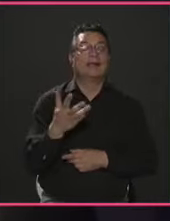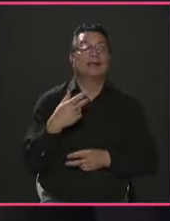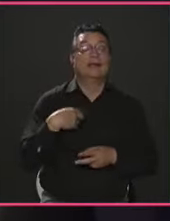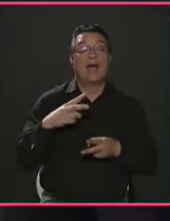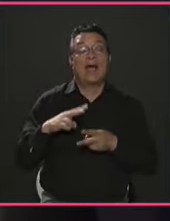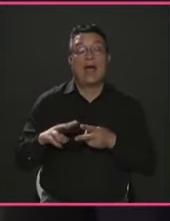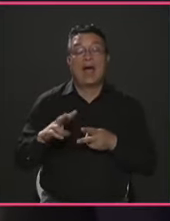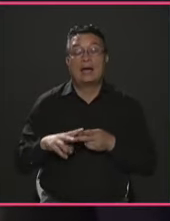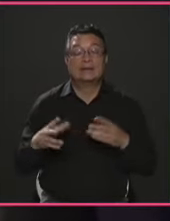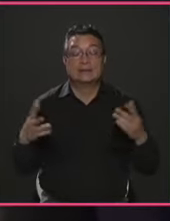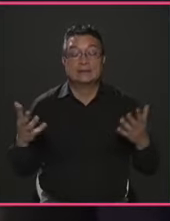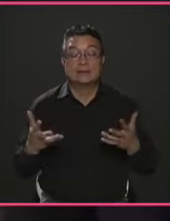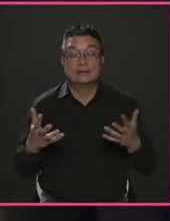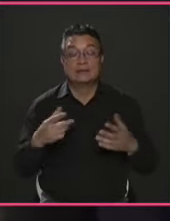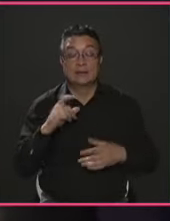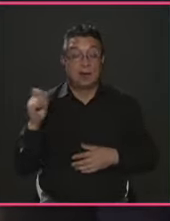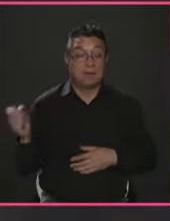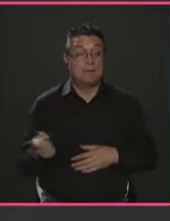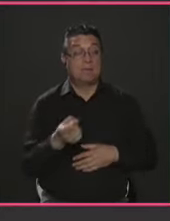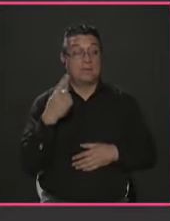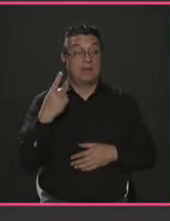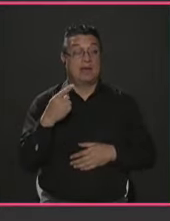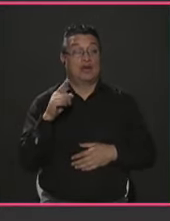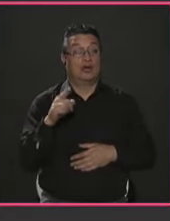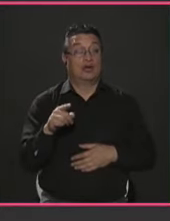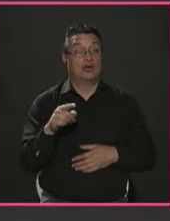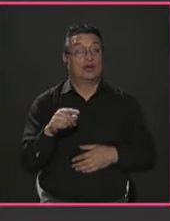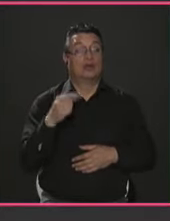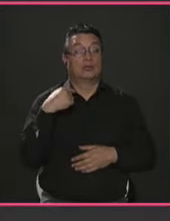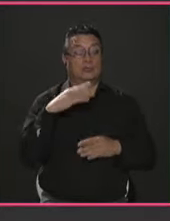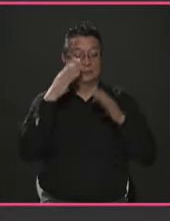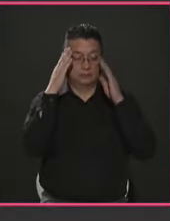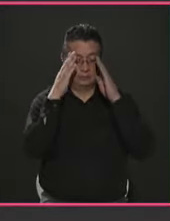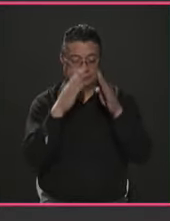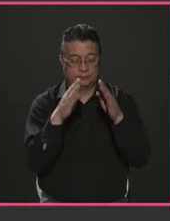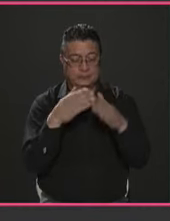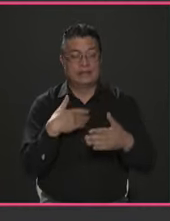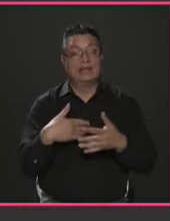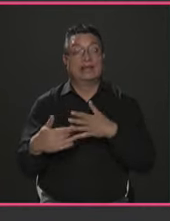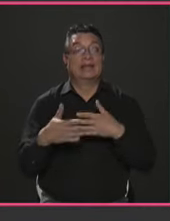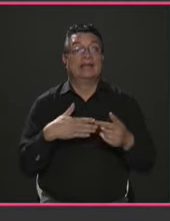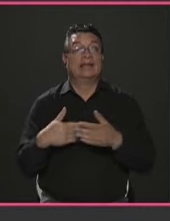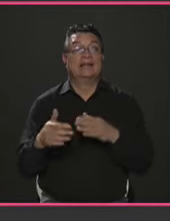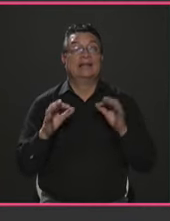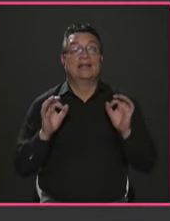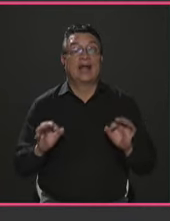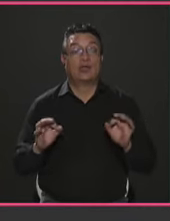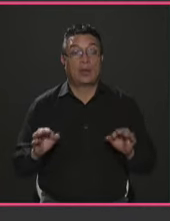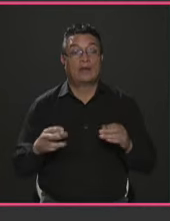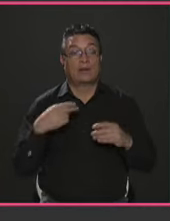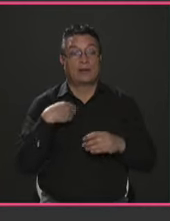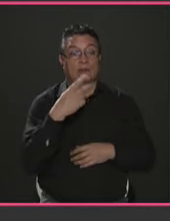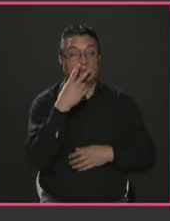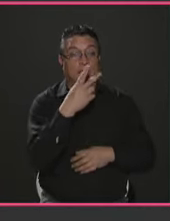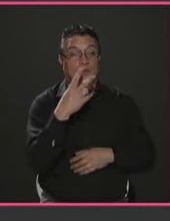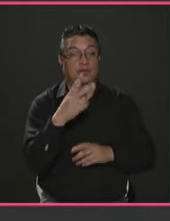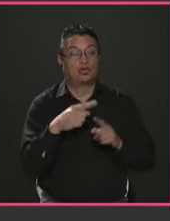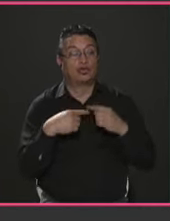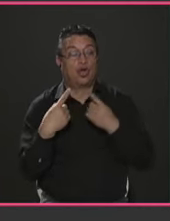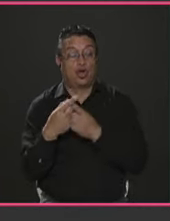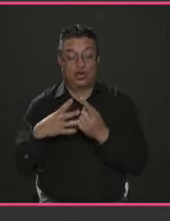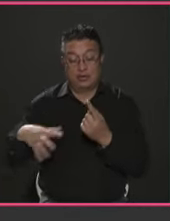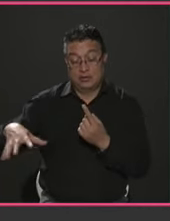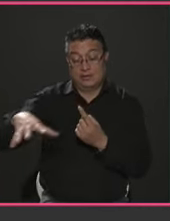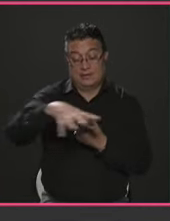hacemos primero es un enfoque naturalista que es observar todo lo que tienen alrededor